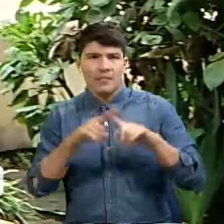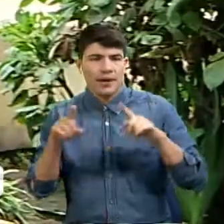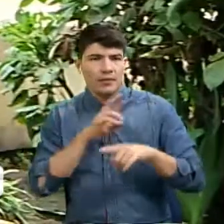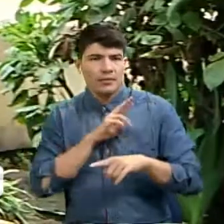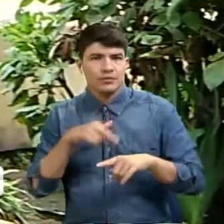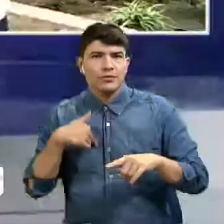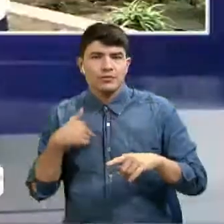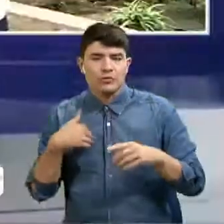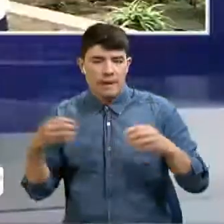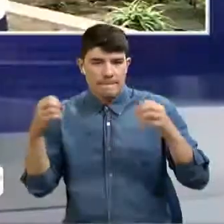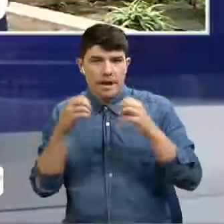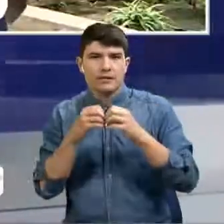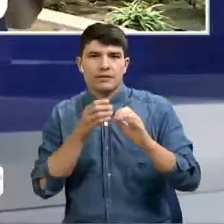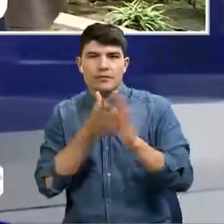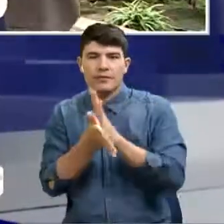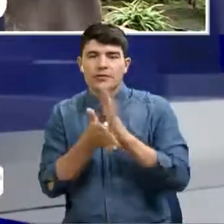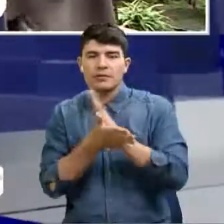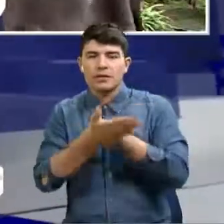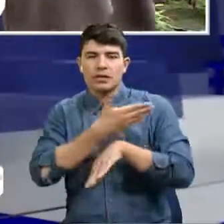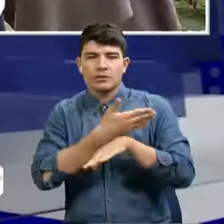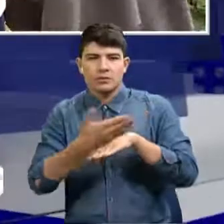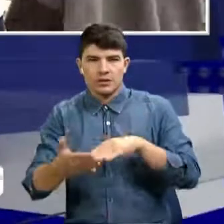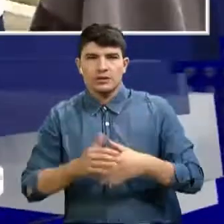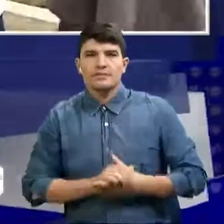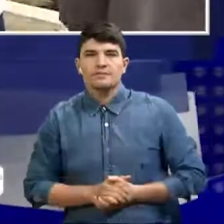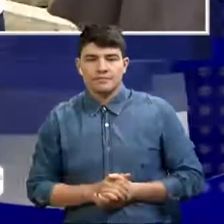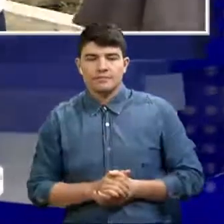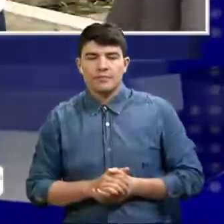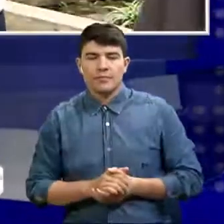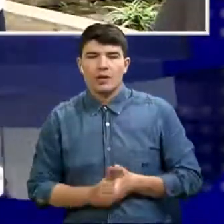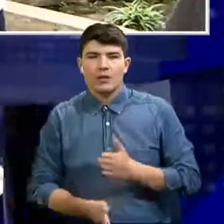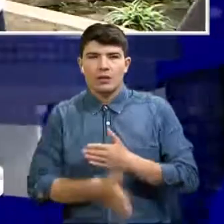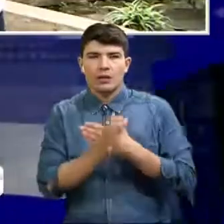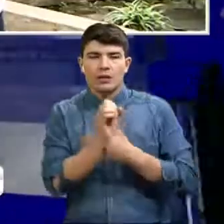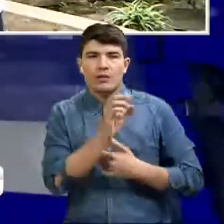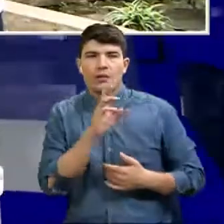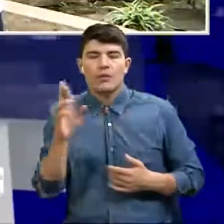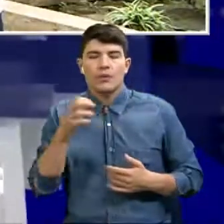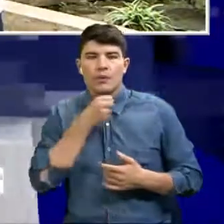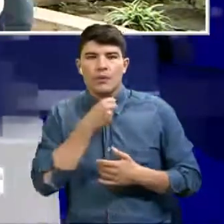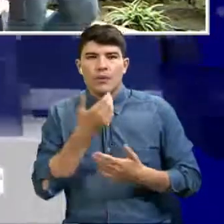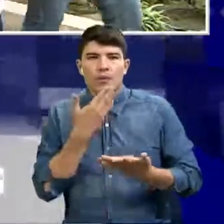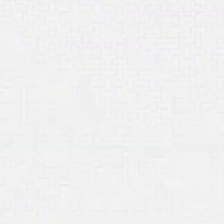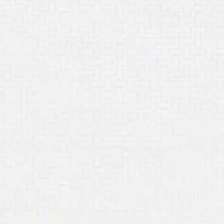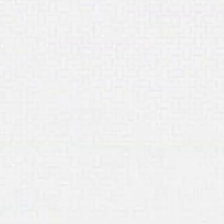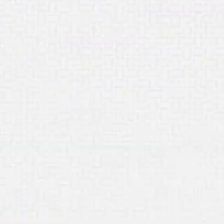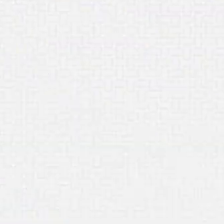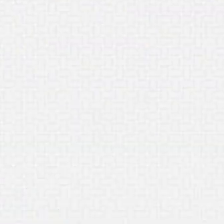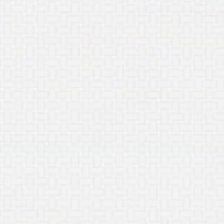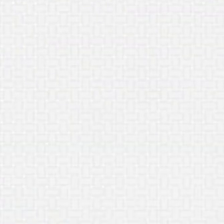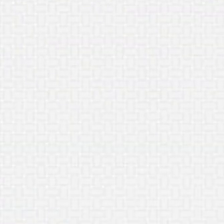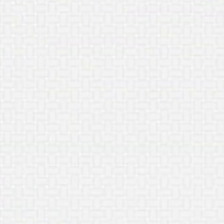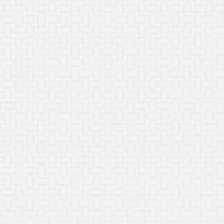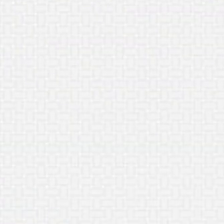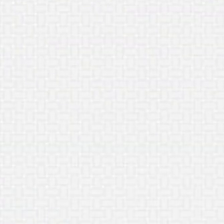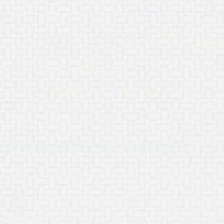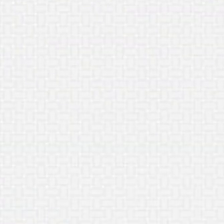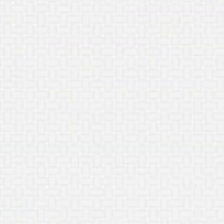nosotros vamos a mantener atentos a el desarrollo de esta información me despido por ahora desde pamplona para que ustedes continúen con más informaciones